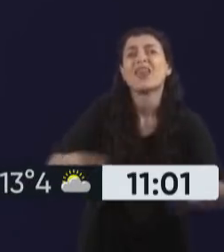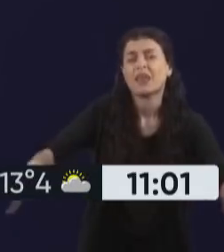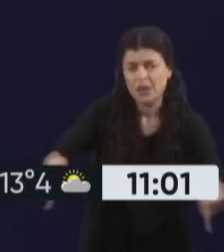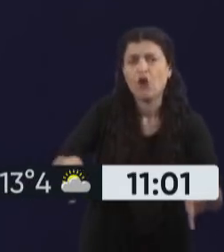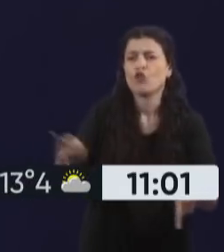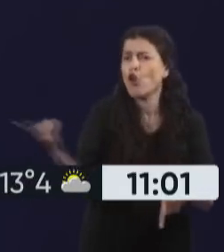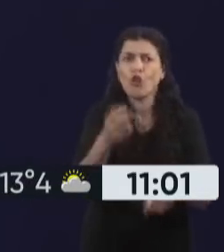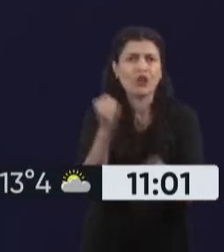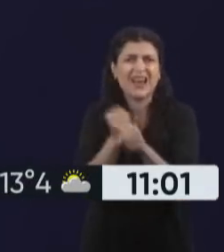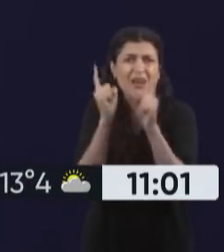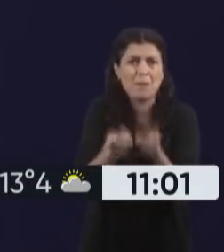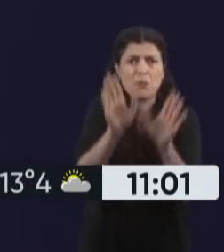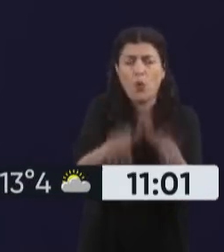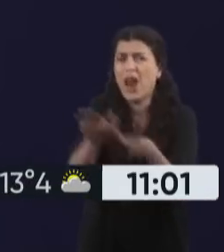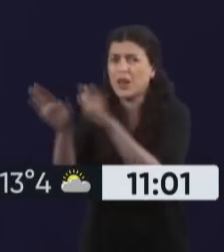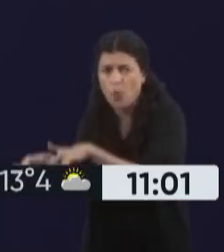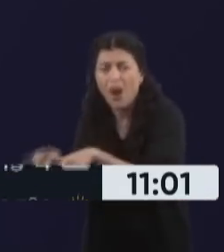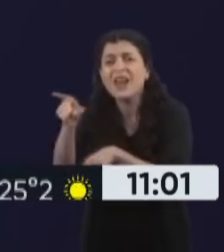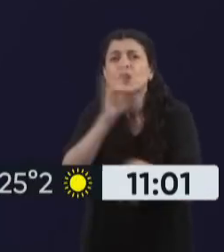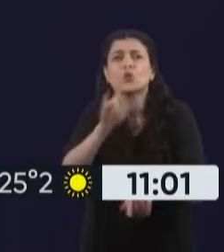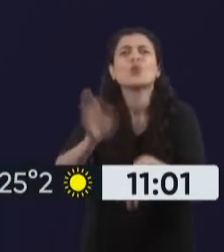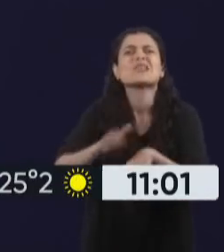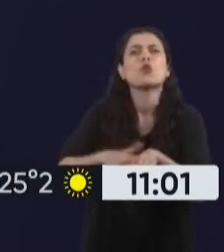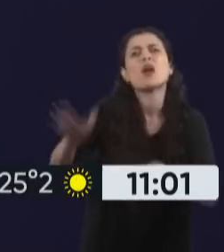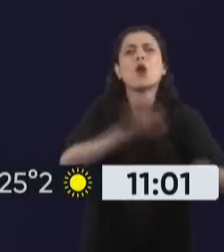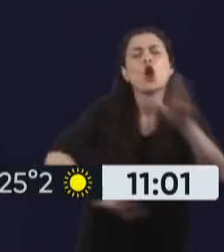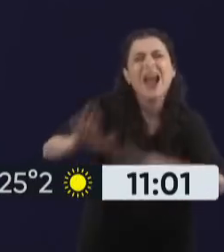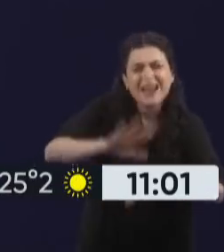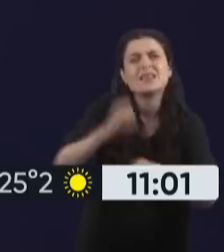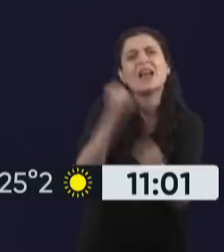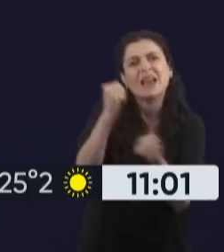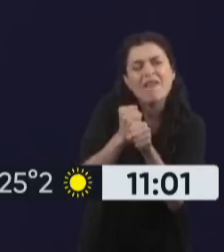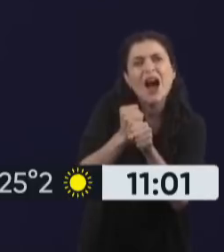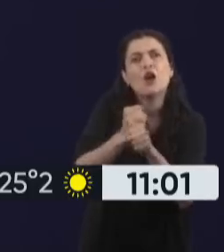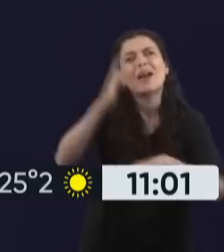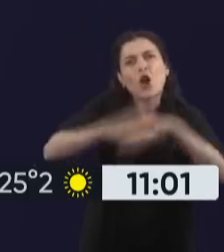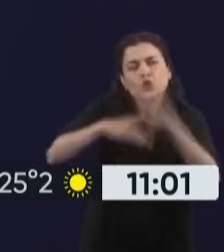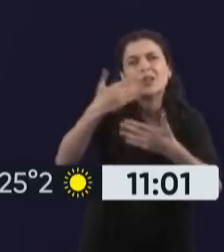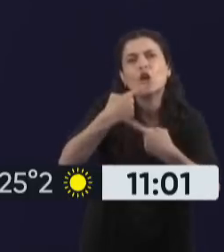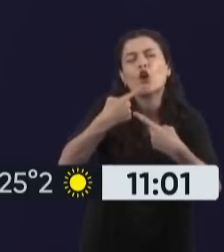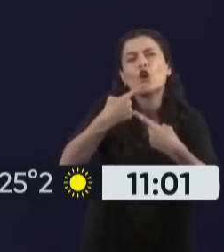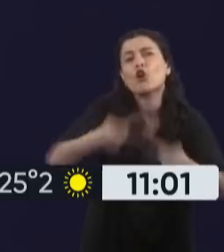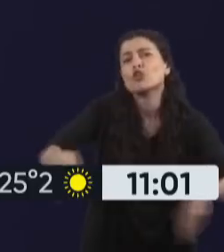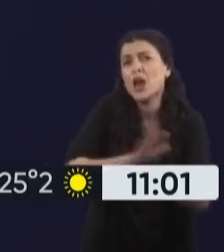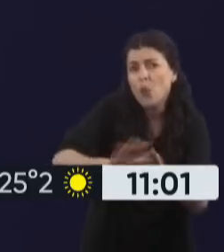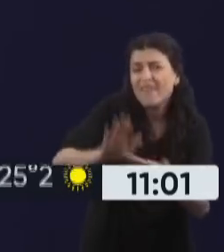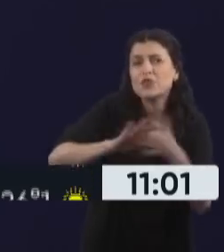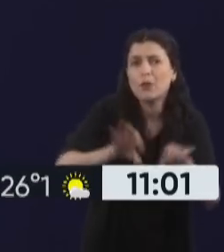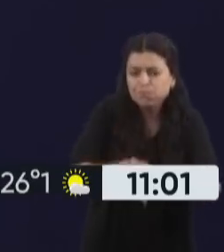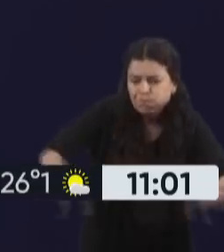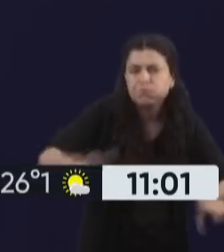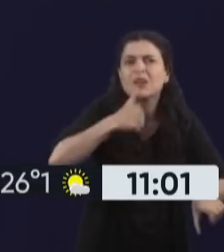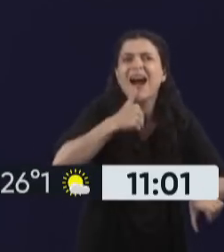de lo mismo, administrar y ejecutar obras hidráulicas de agua potable y saneamiento en todo el país. Por este motivo,